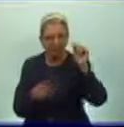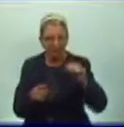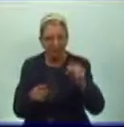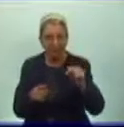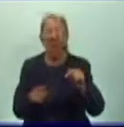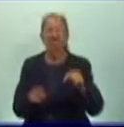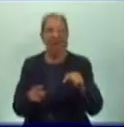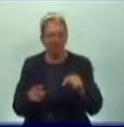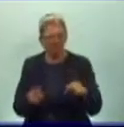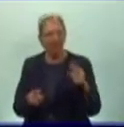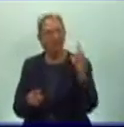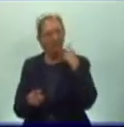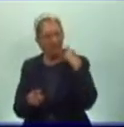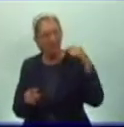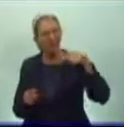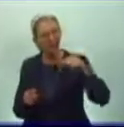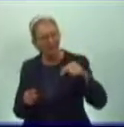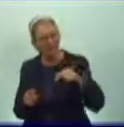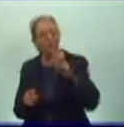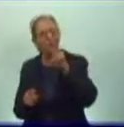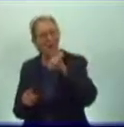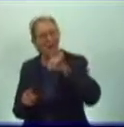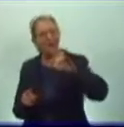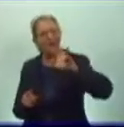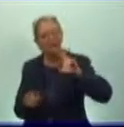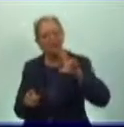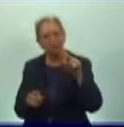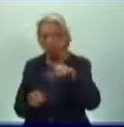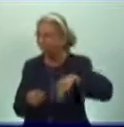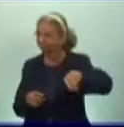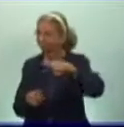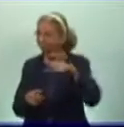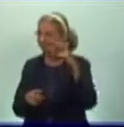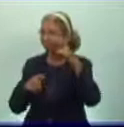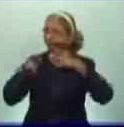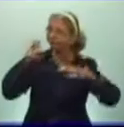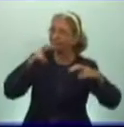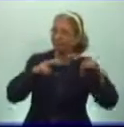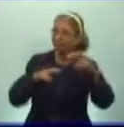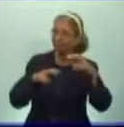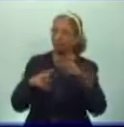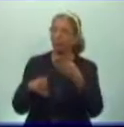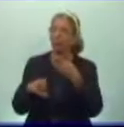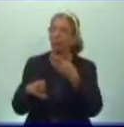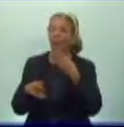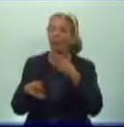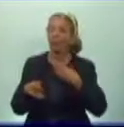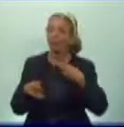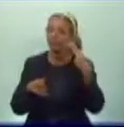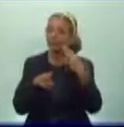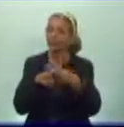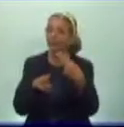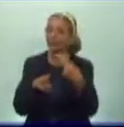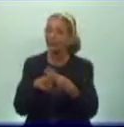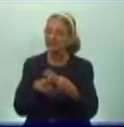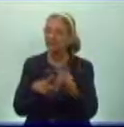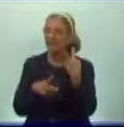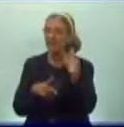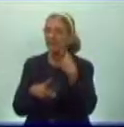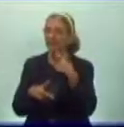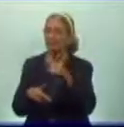29 días. Ustedes van a investigar con sus familiares cómo se llama ese año cuando tiene 29